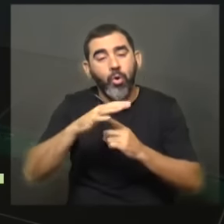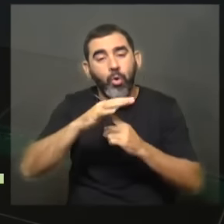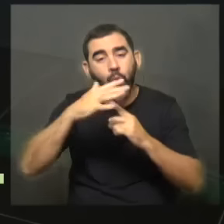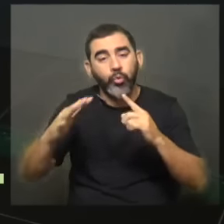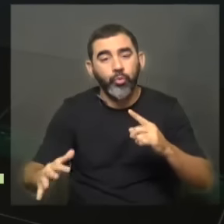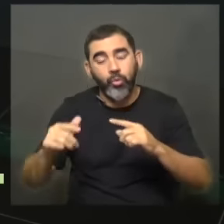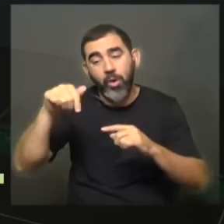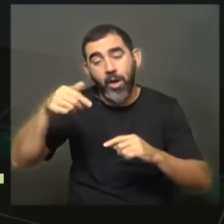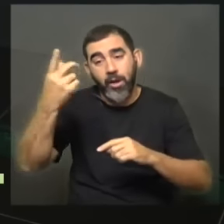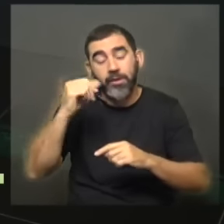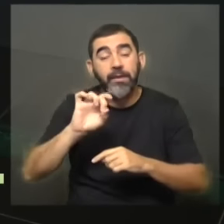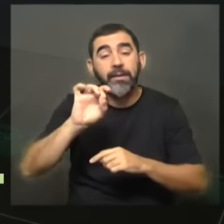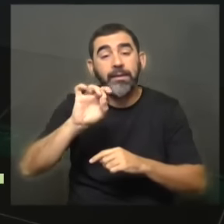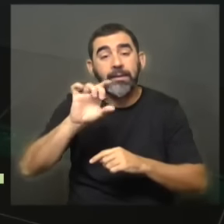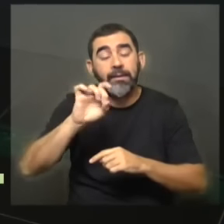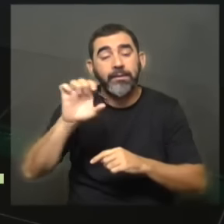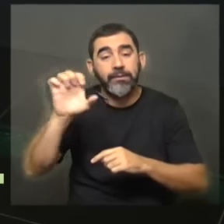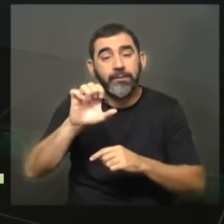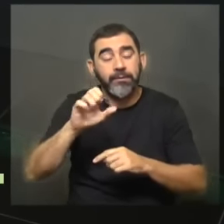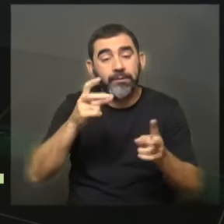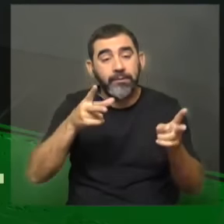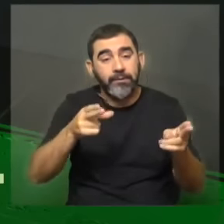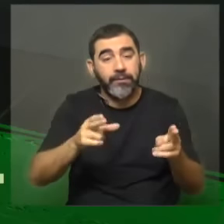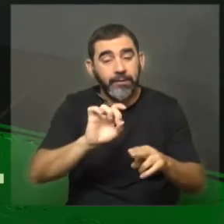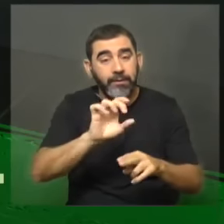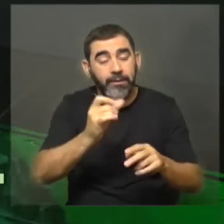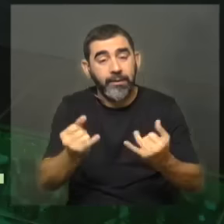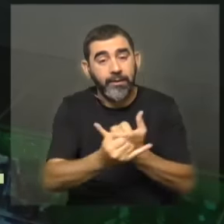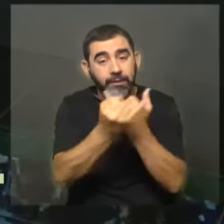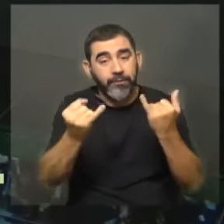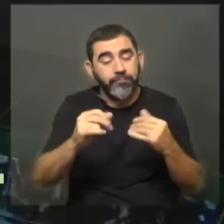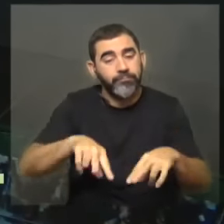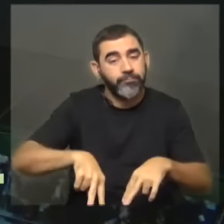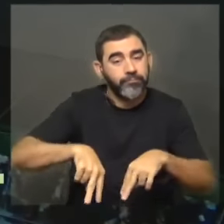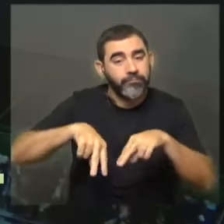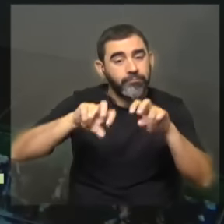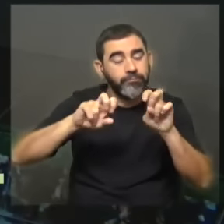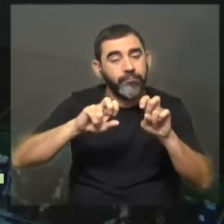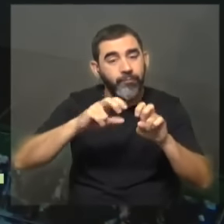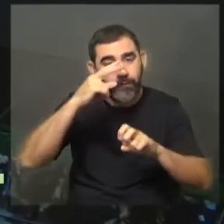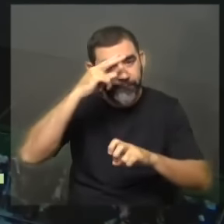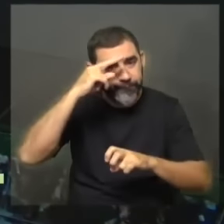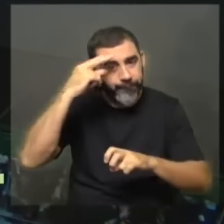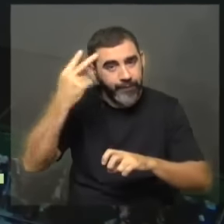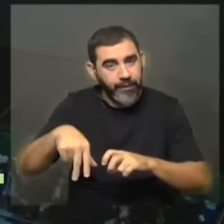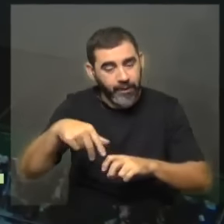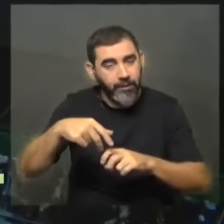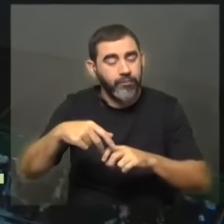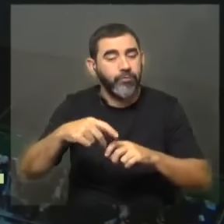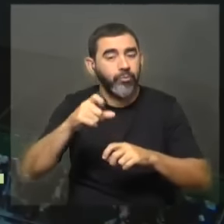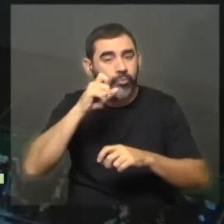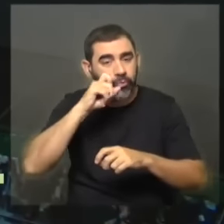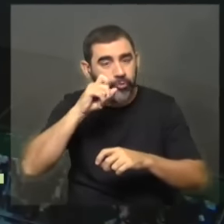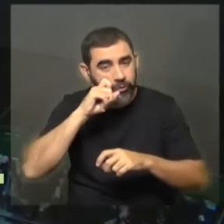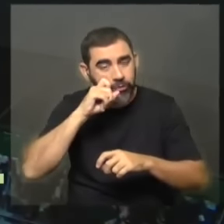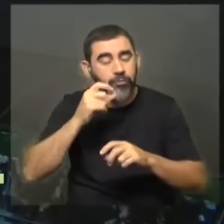ayer fue 15 se cumplió la primera quincena de enero para analizar Cómo arrancó la temporada estival también vamos a